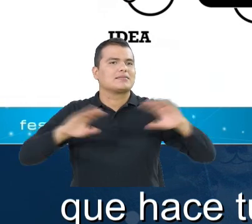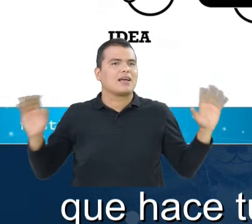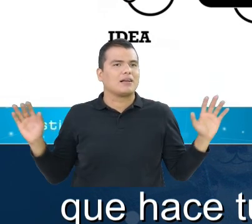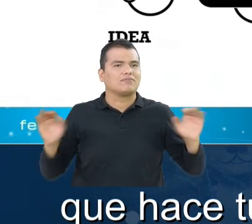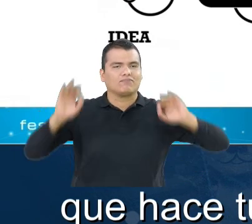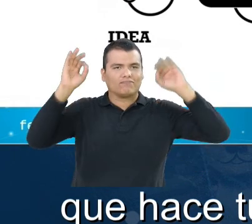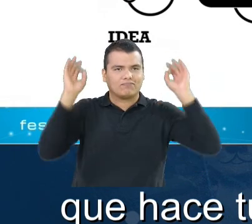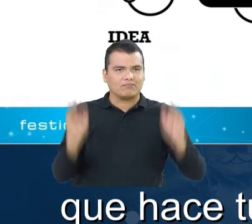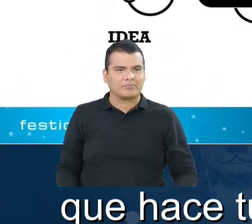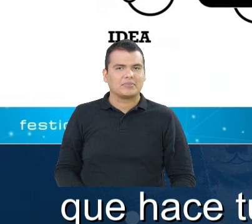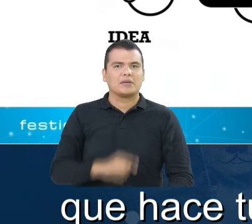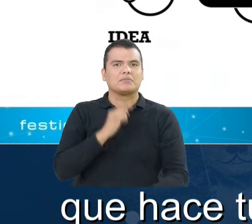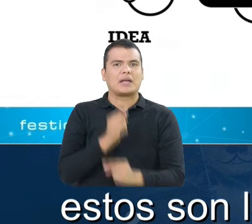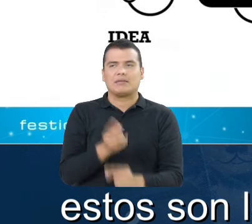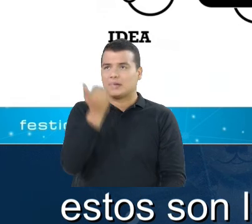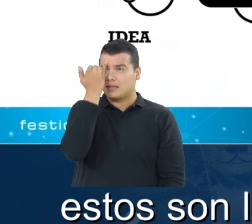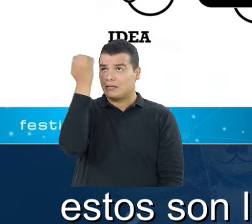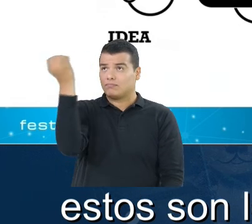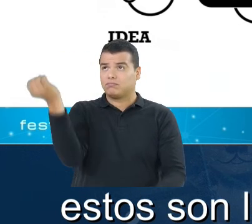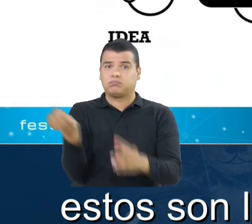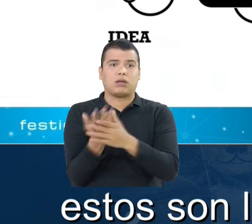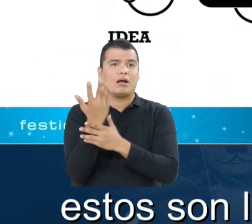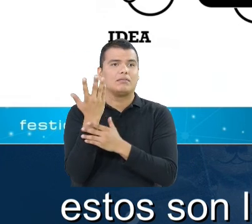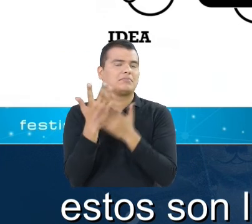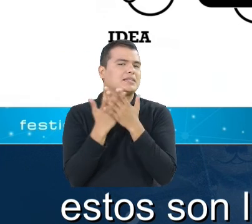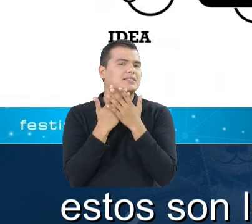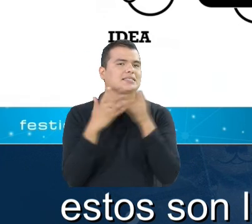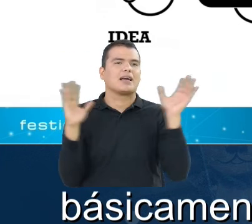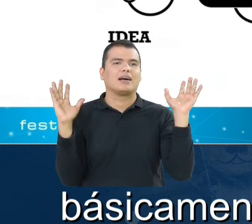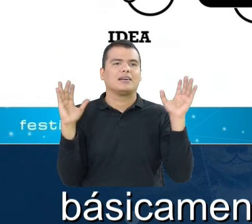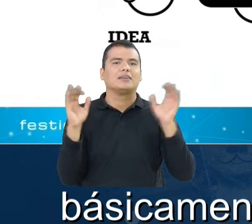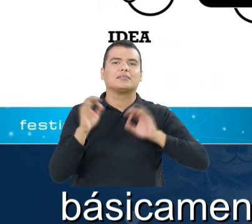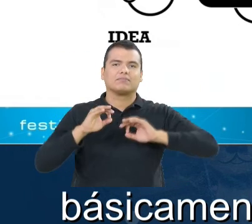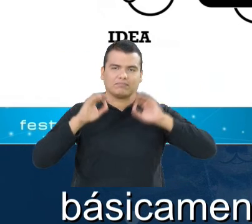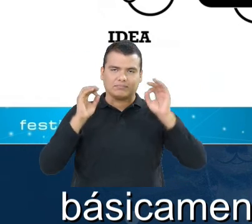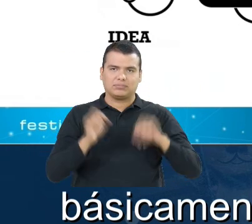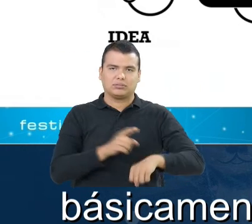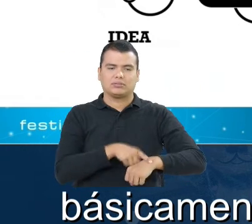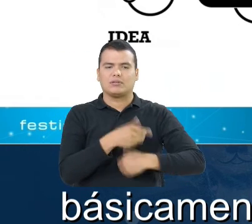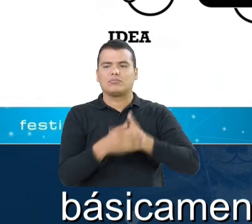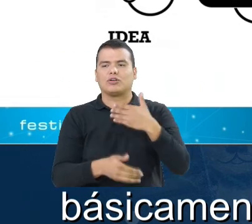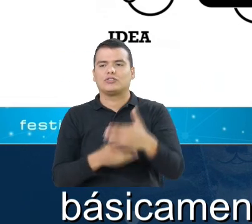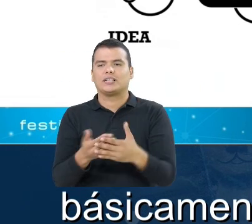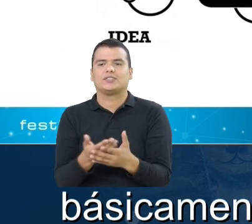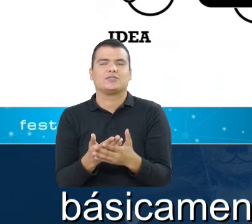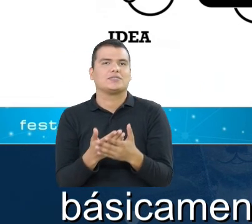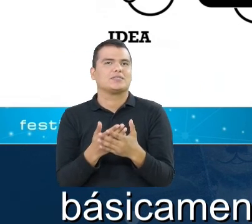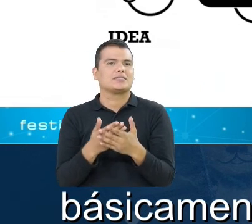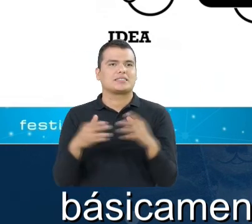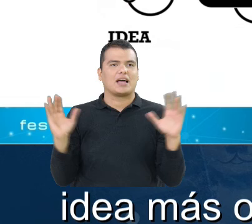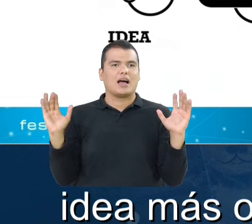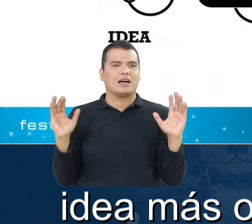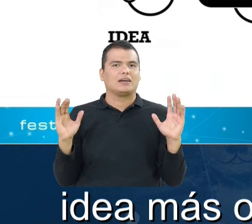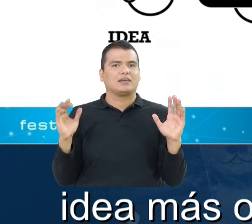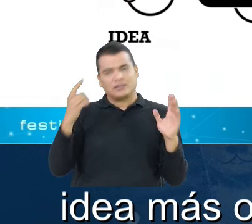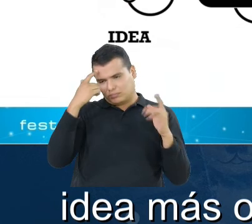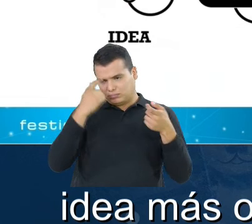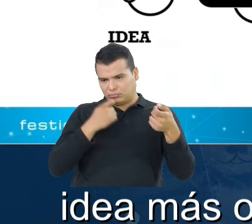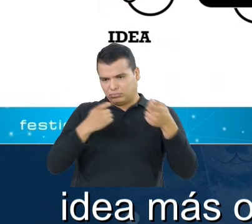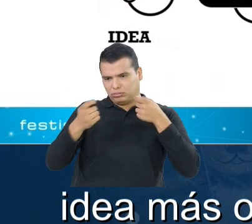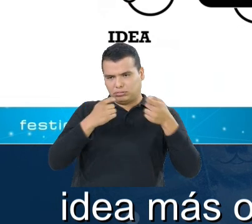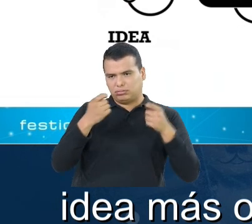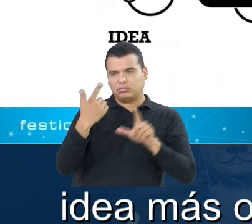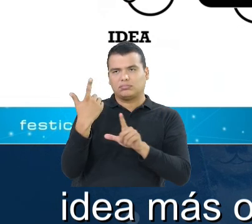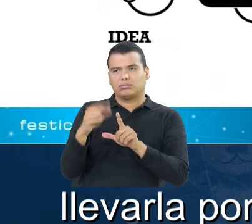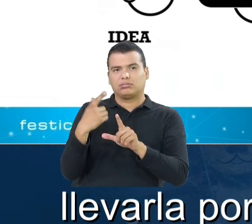tener nada o tener una idea más o menos en desarrollo y poder llevarla por este camino hasta ya tener un negocio digital